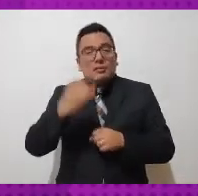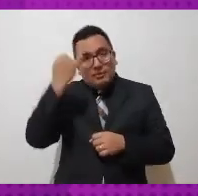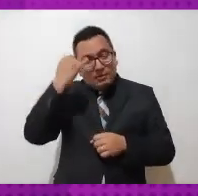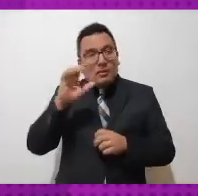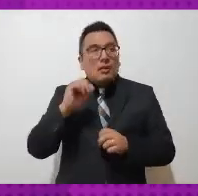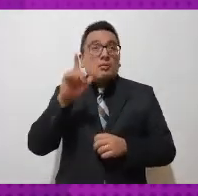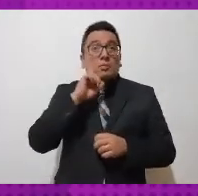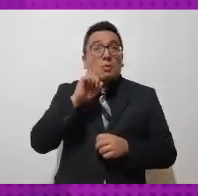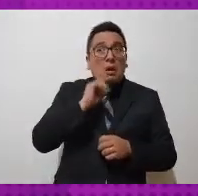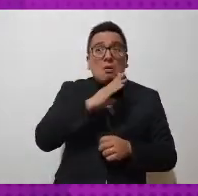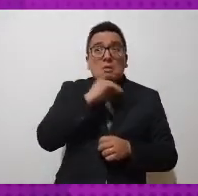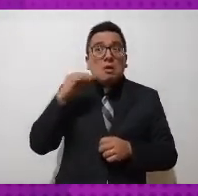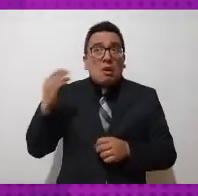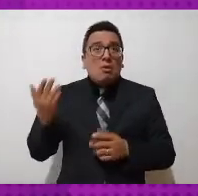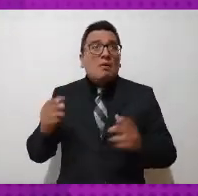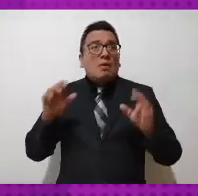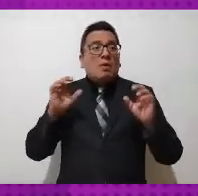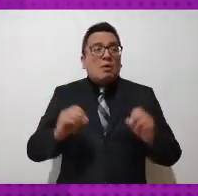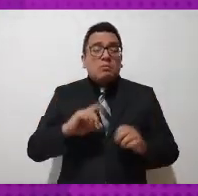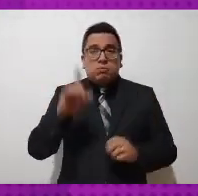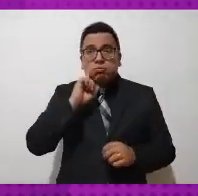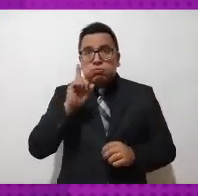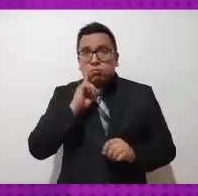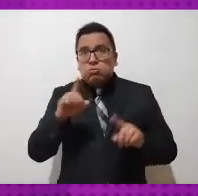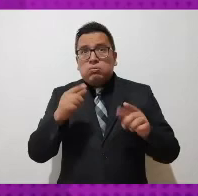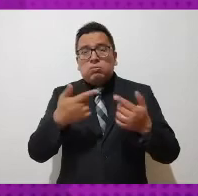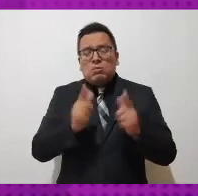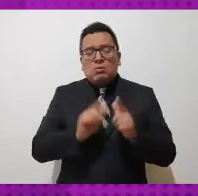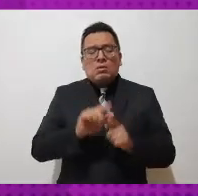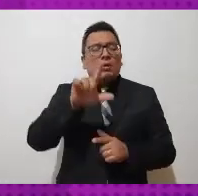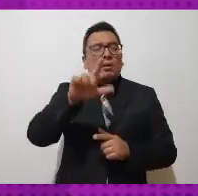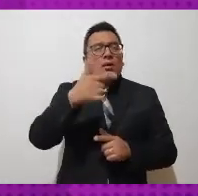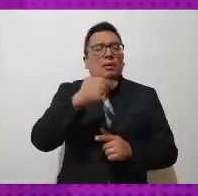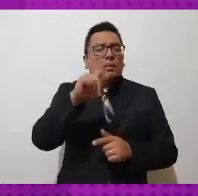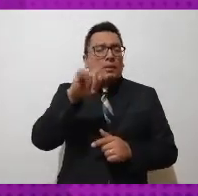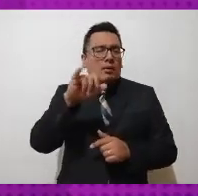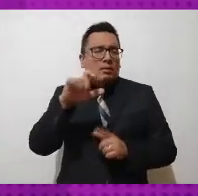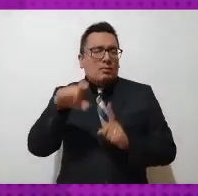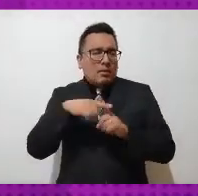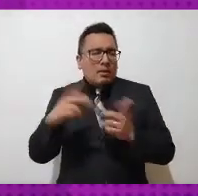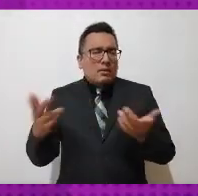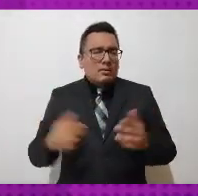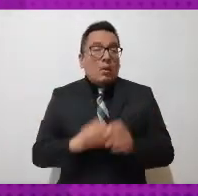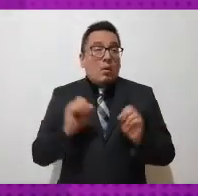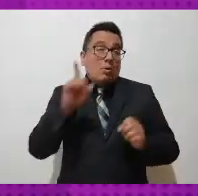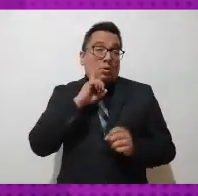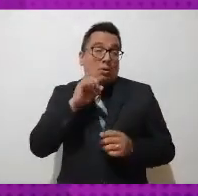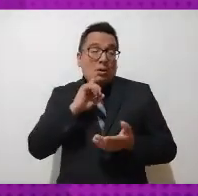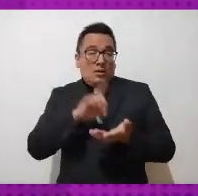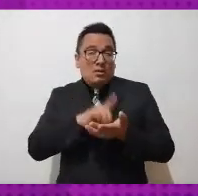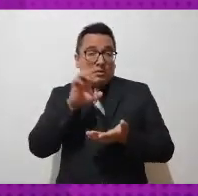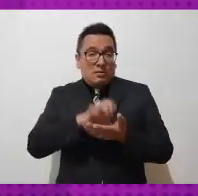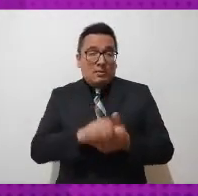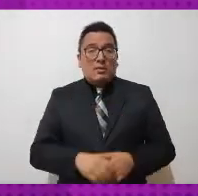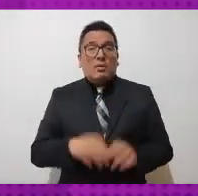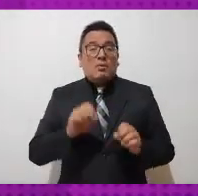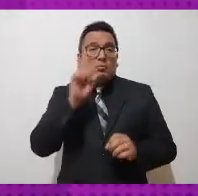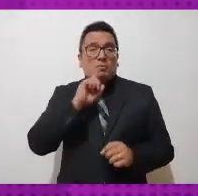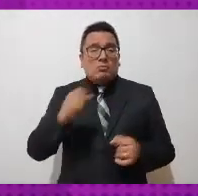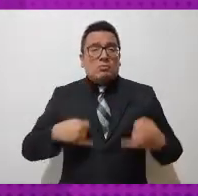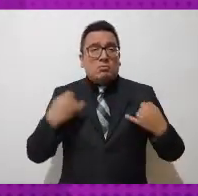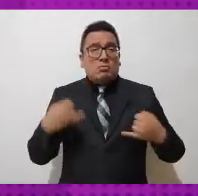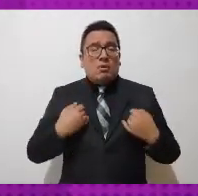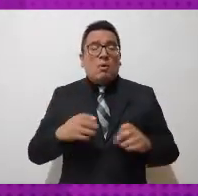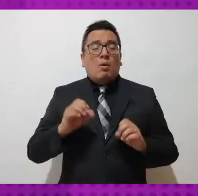mujeres afrodescendientes o afromexicanas, mujeres de la diversidad sexual y de género, mujeres con alguna discapacidad, mujeres